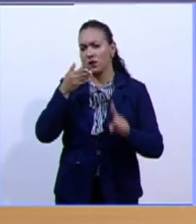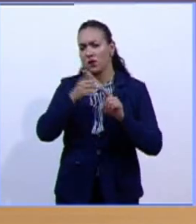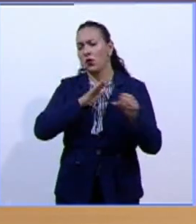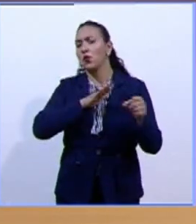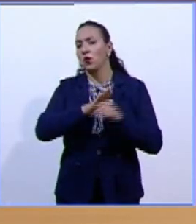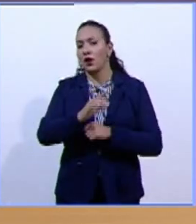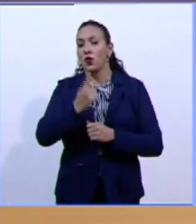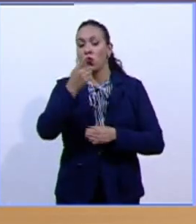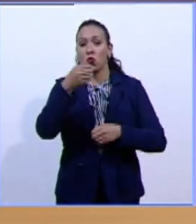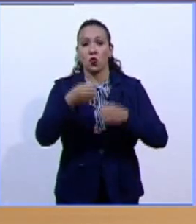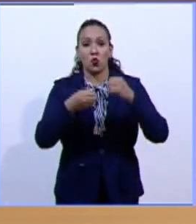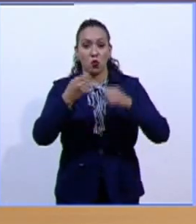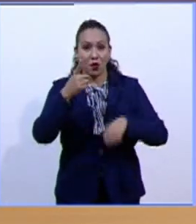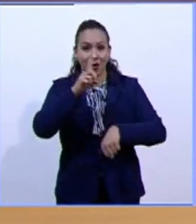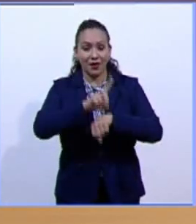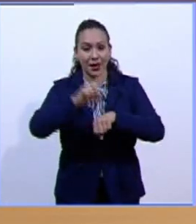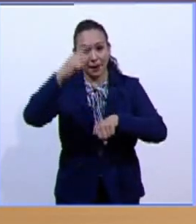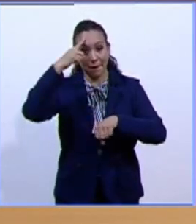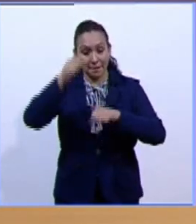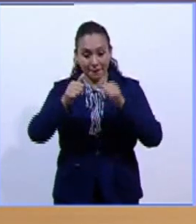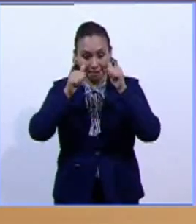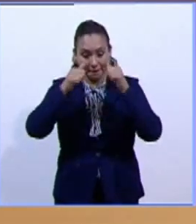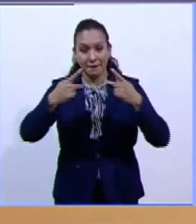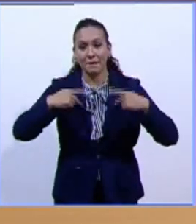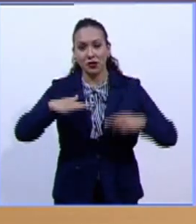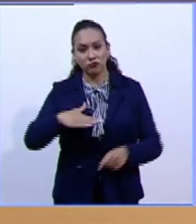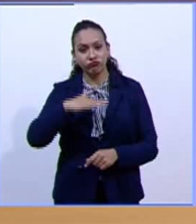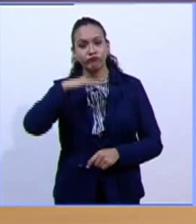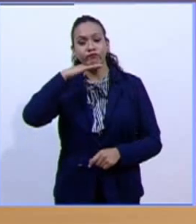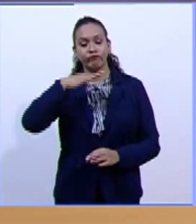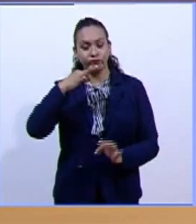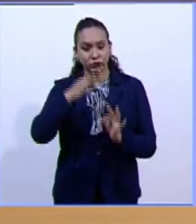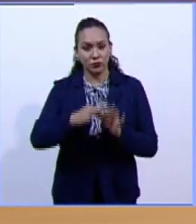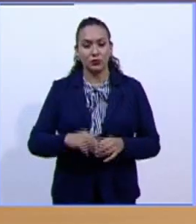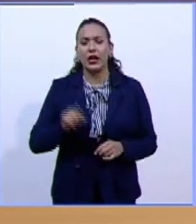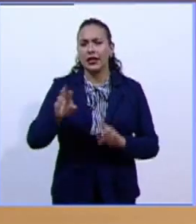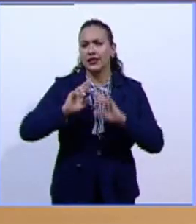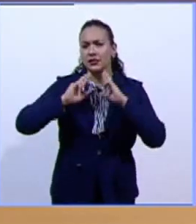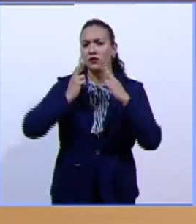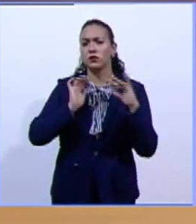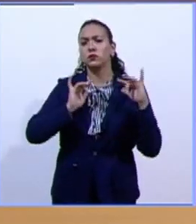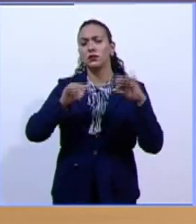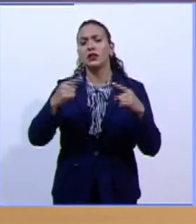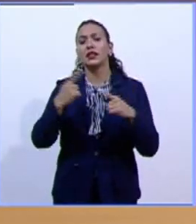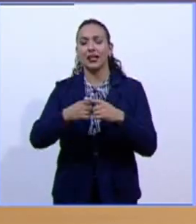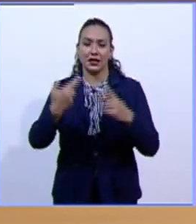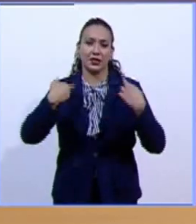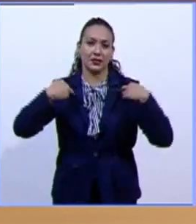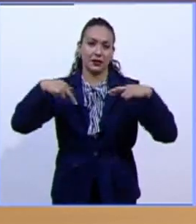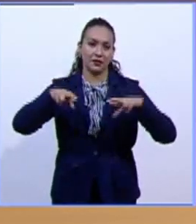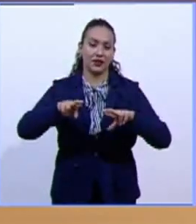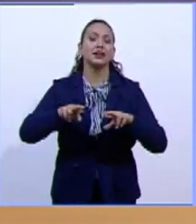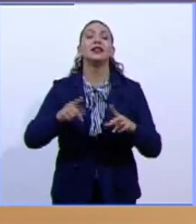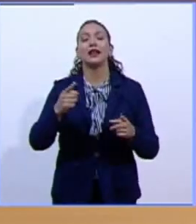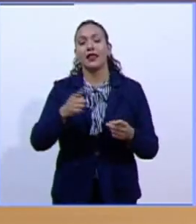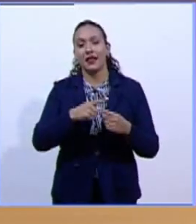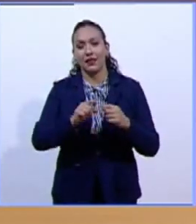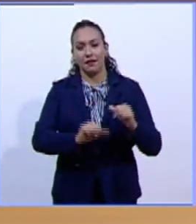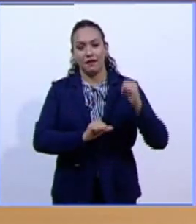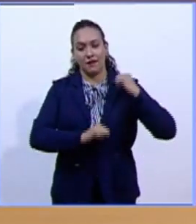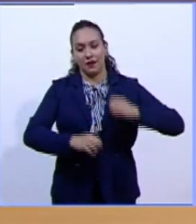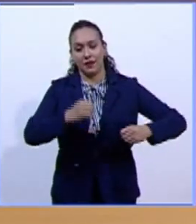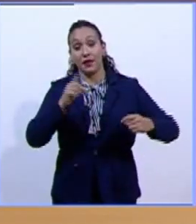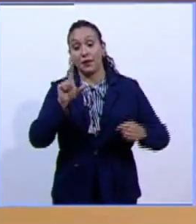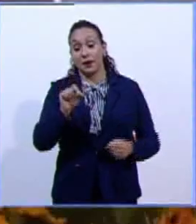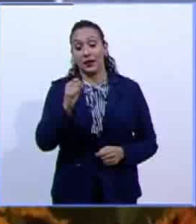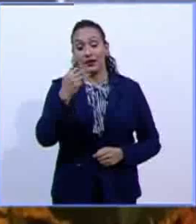día para garantizar la dignidad de las personas. En dicha reunión participarán representantes de los poderes judiciales de los 23